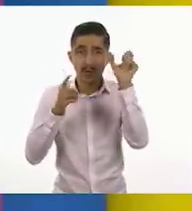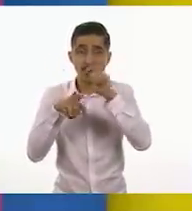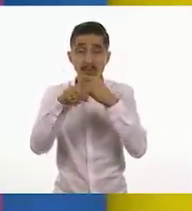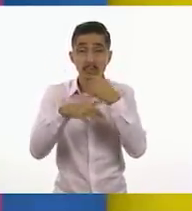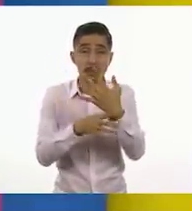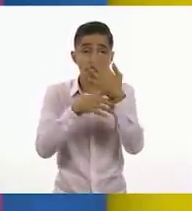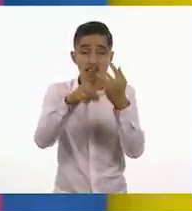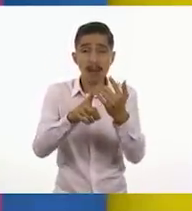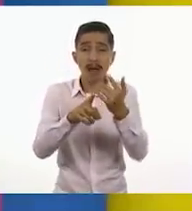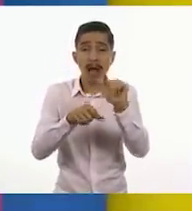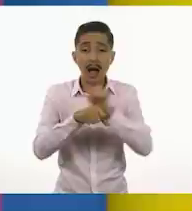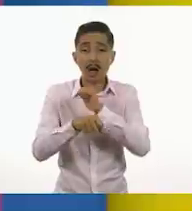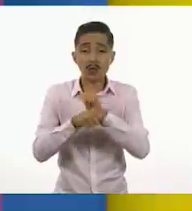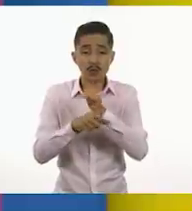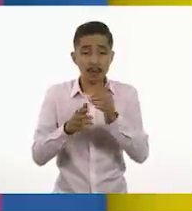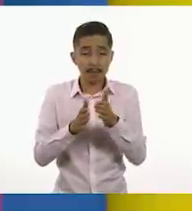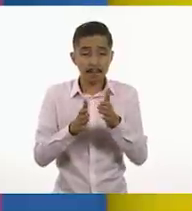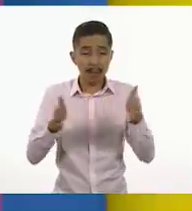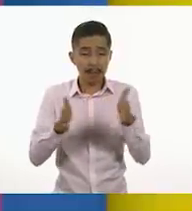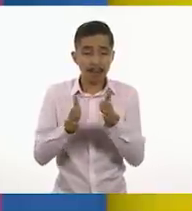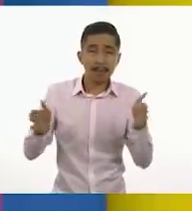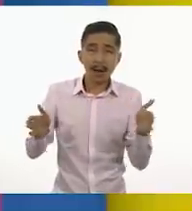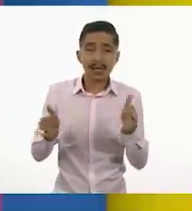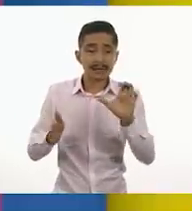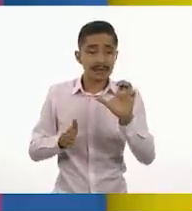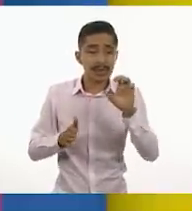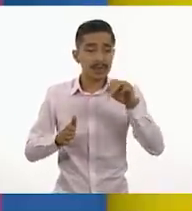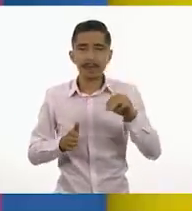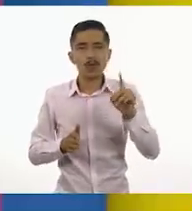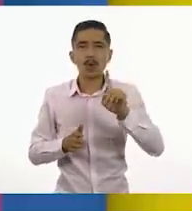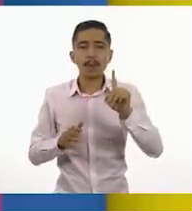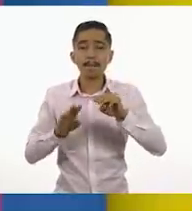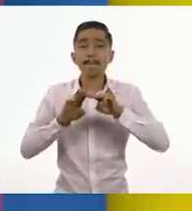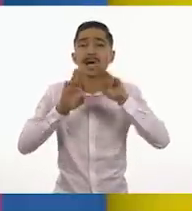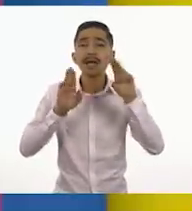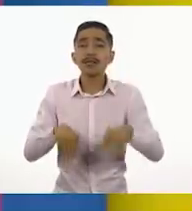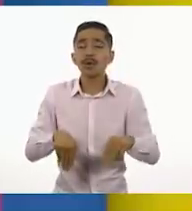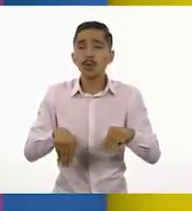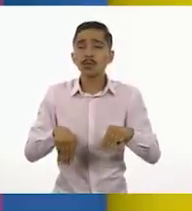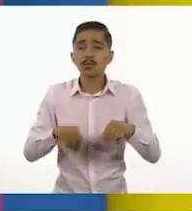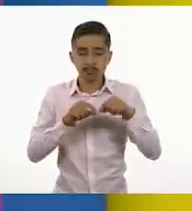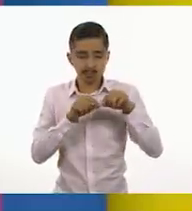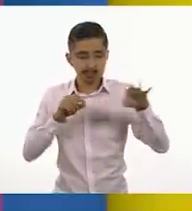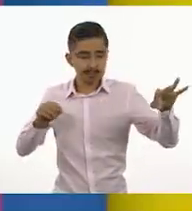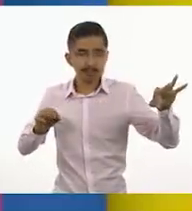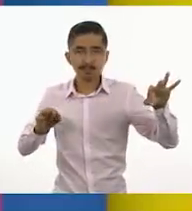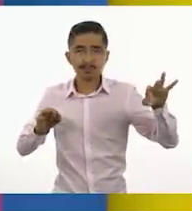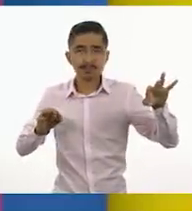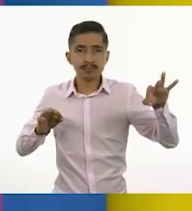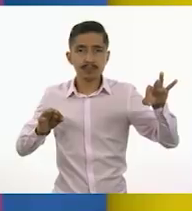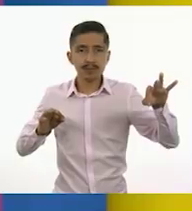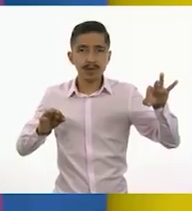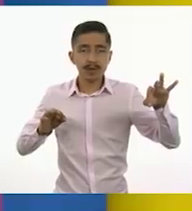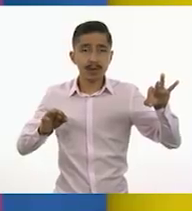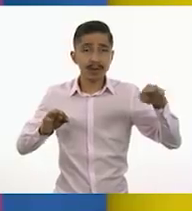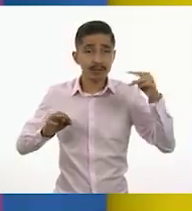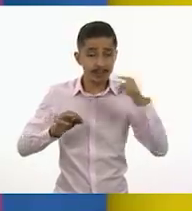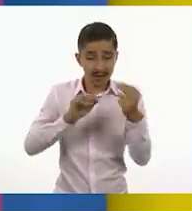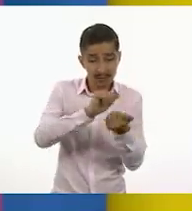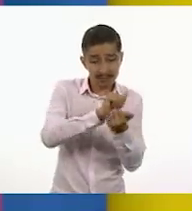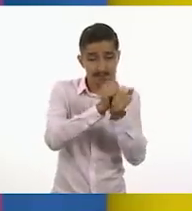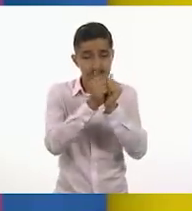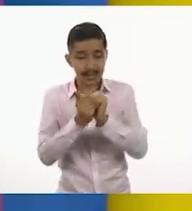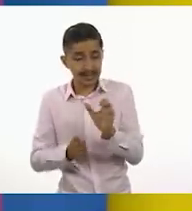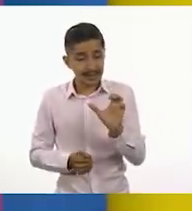tamaño de un auto, generalmente no usamos los centímetros, sino los metros. Entonces, tenemos que hacer la conversión de centímetros